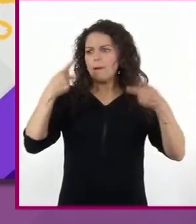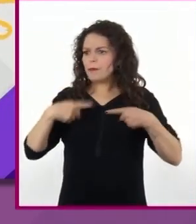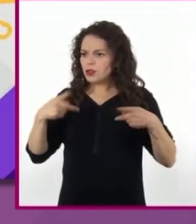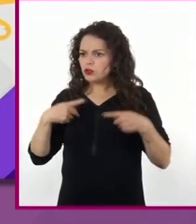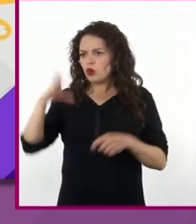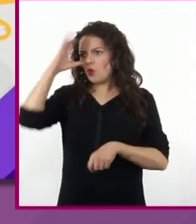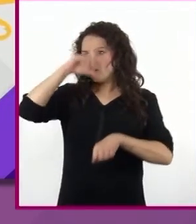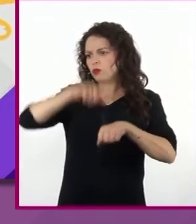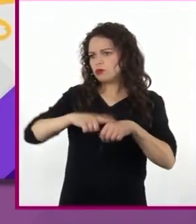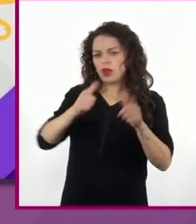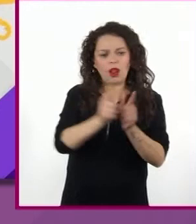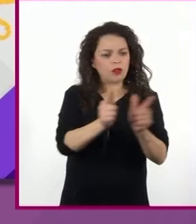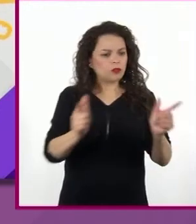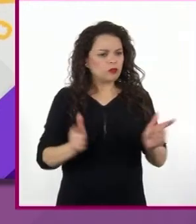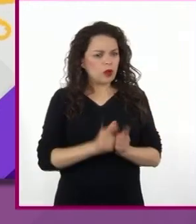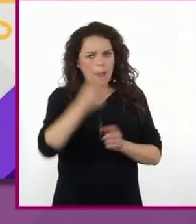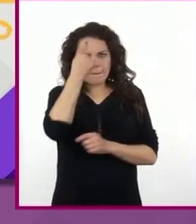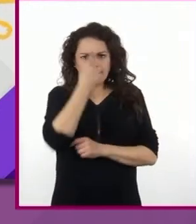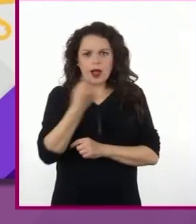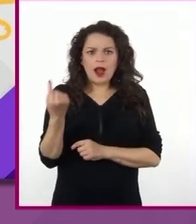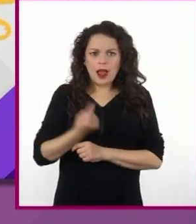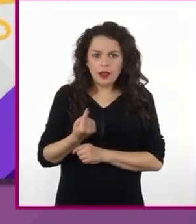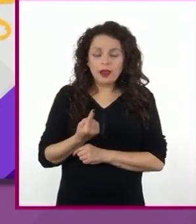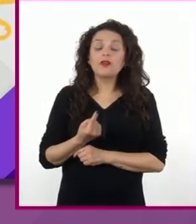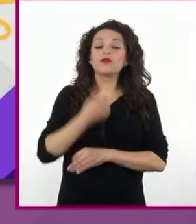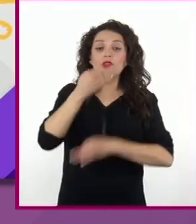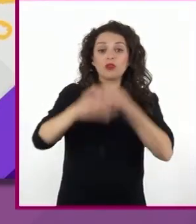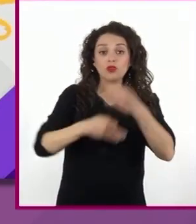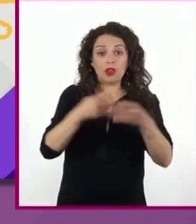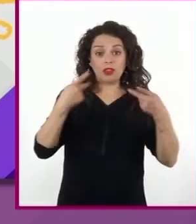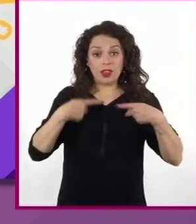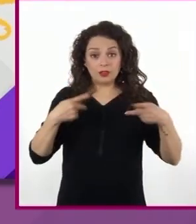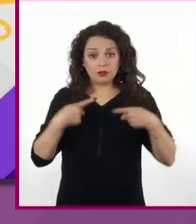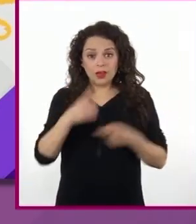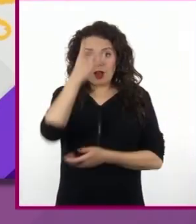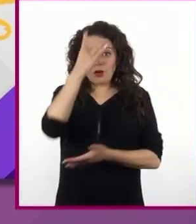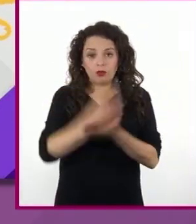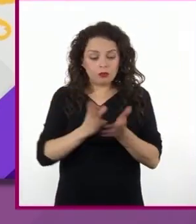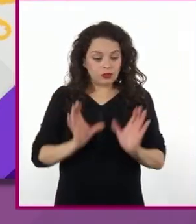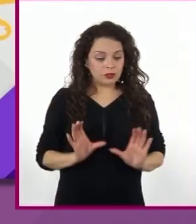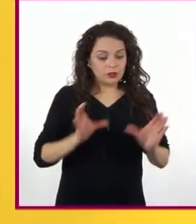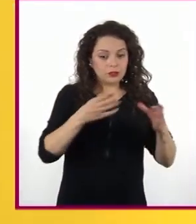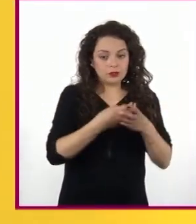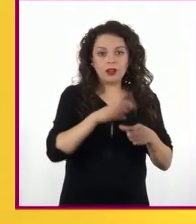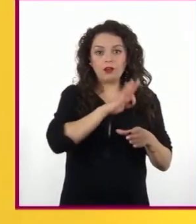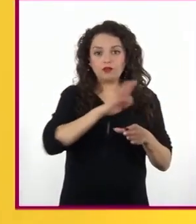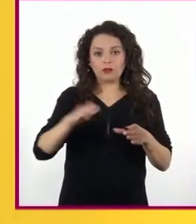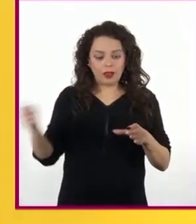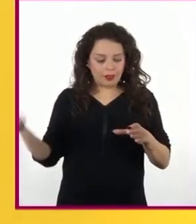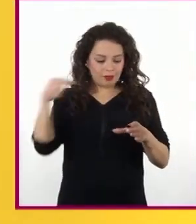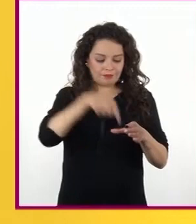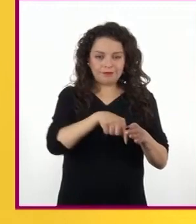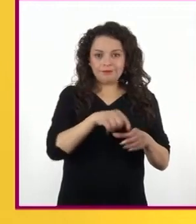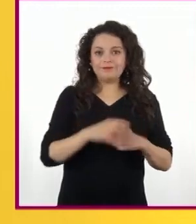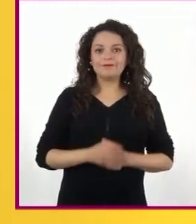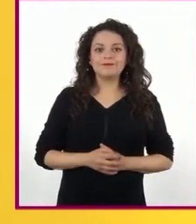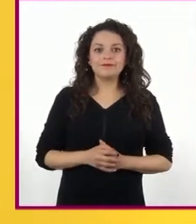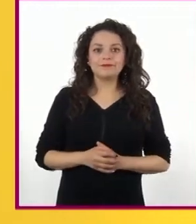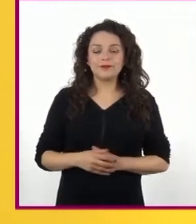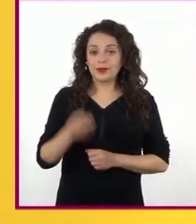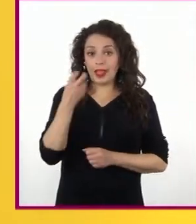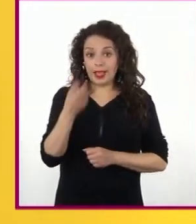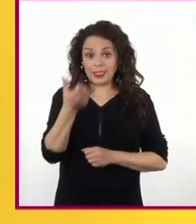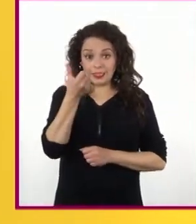culturas, para propiciar que todos sus integrantes sean parte de una misma comunidad. Así, la